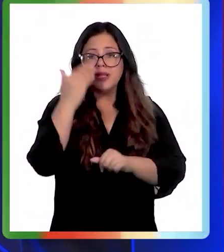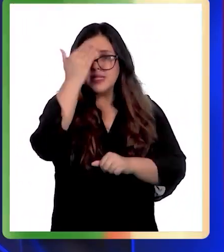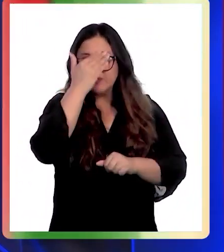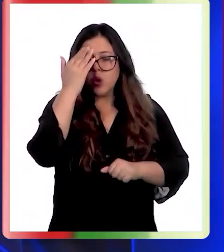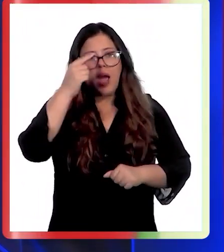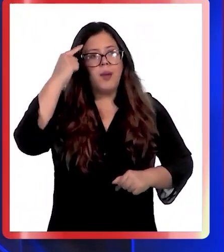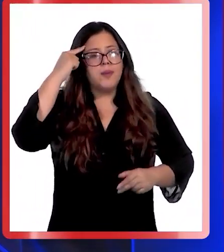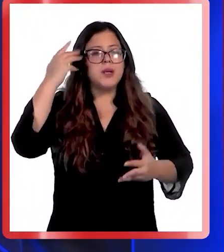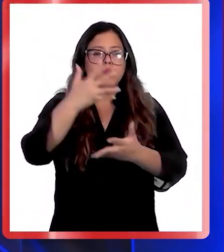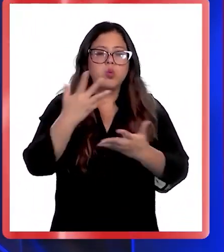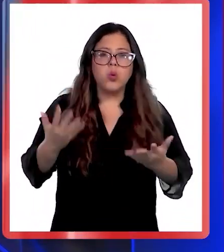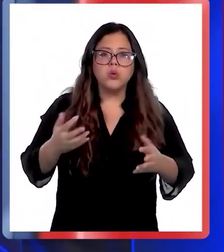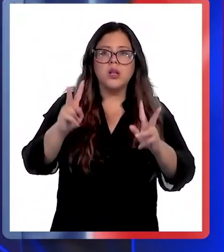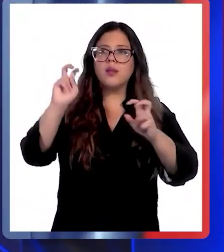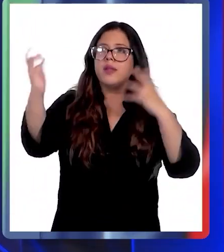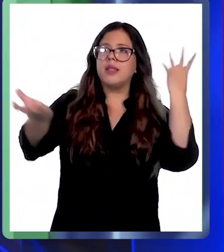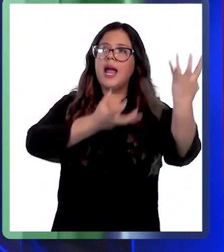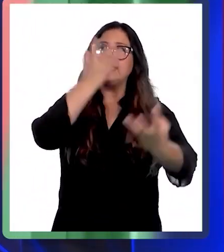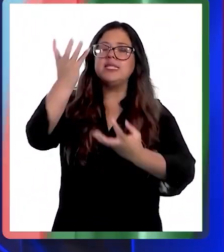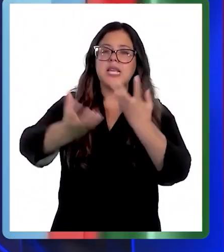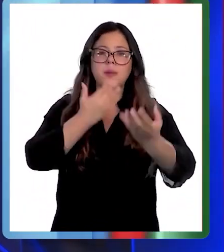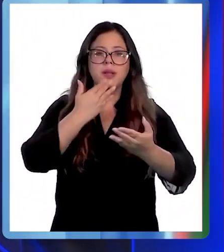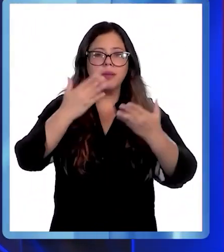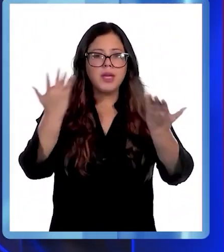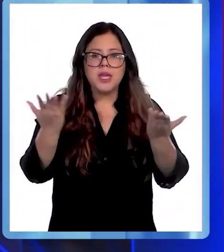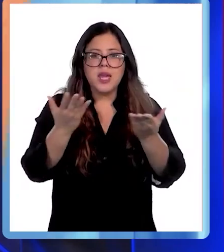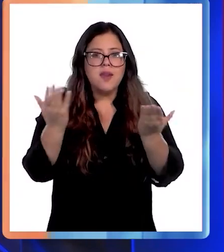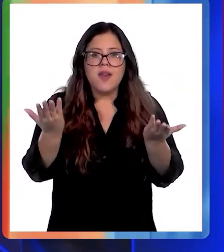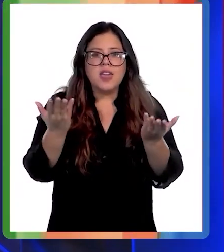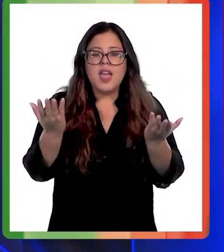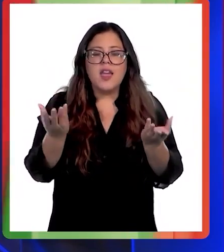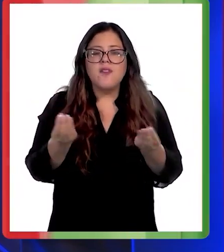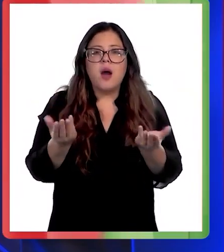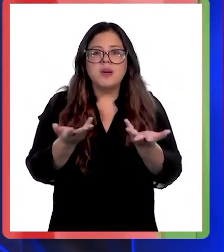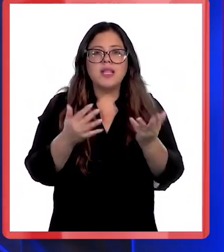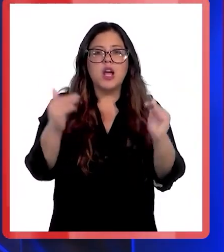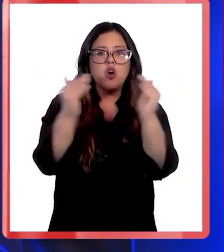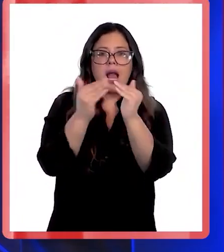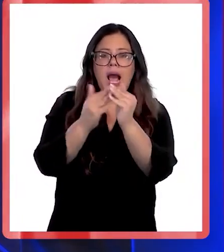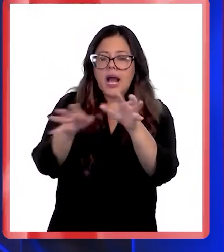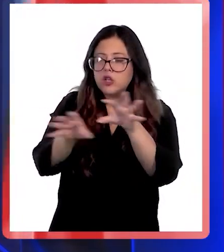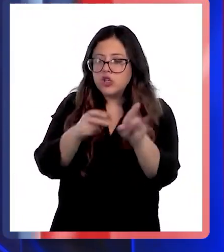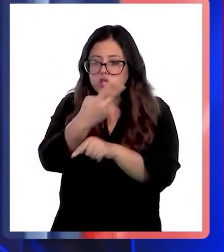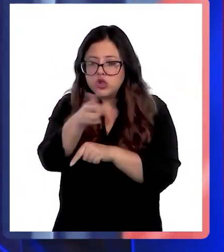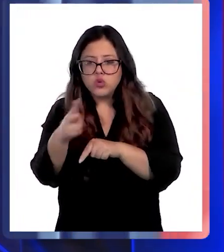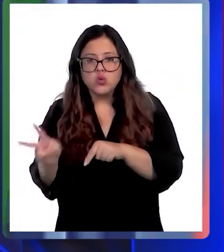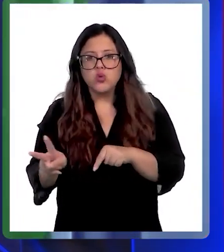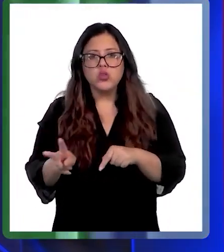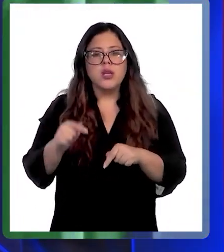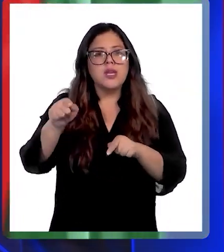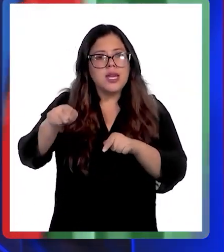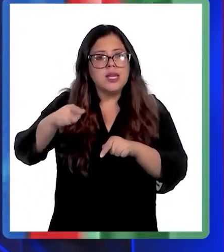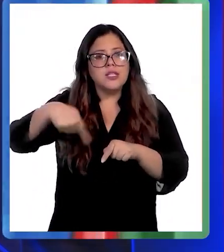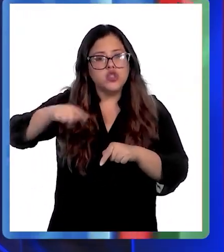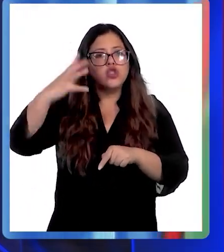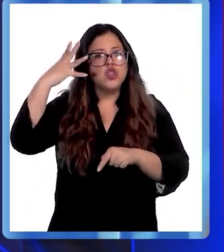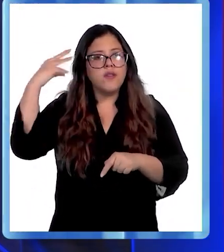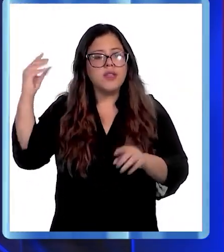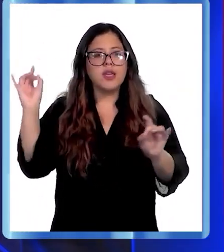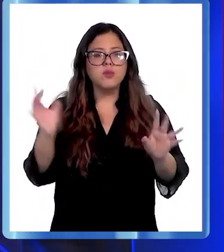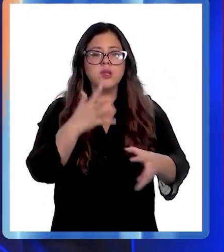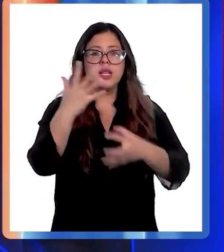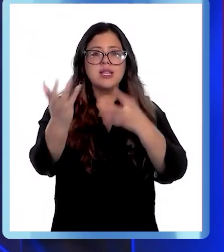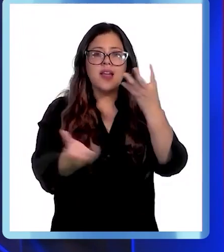se preocupa y piensa en las llamas y en lo que pueda llegar a pasar con sus cosas materiales o no, cuando olvidan de